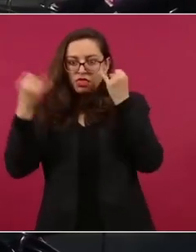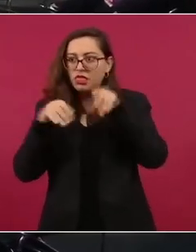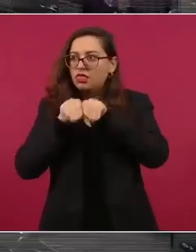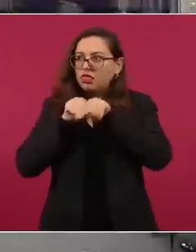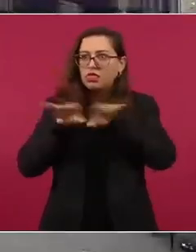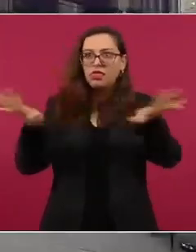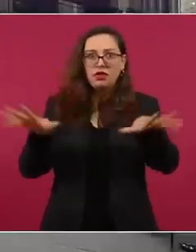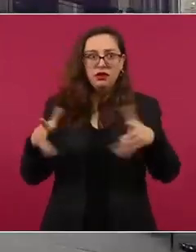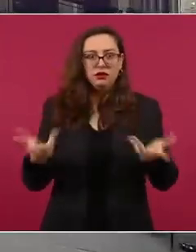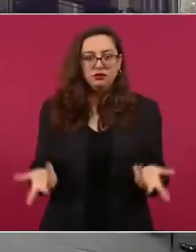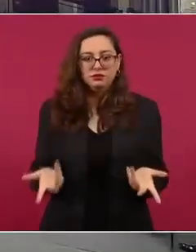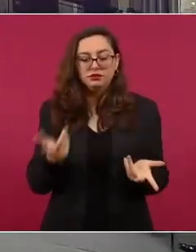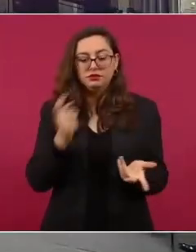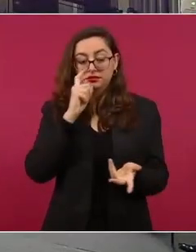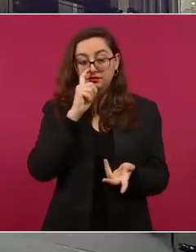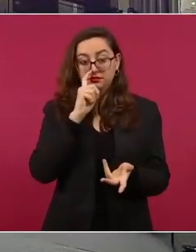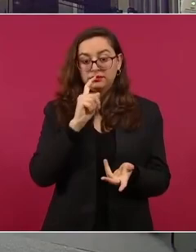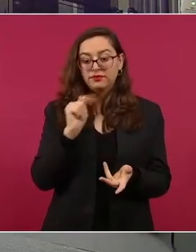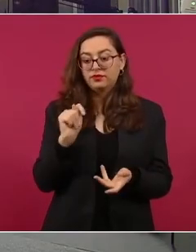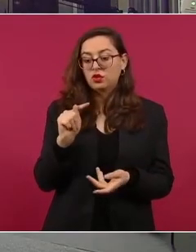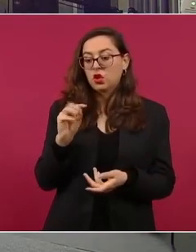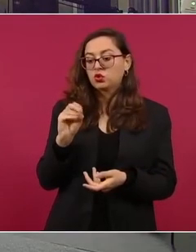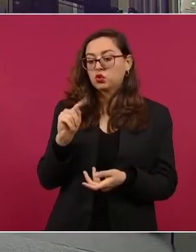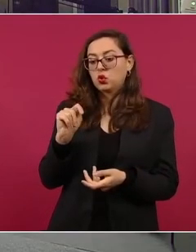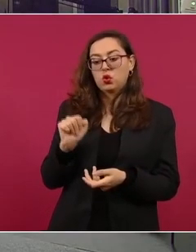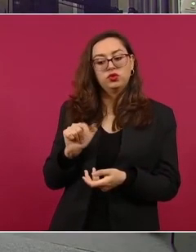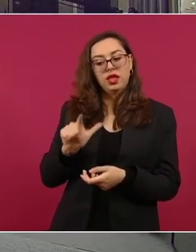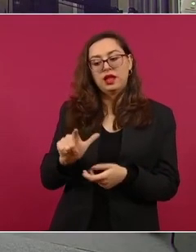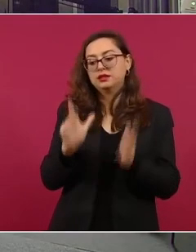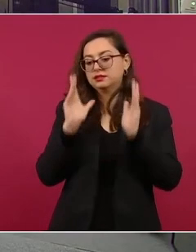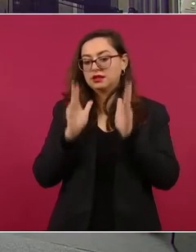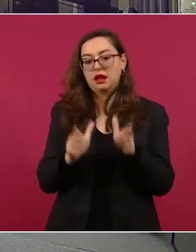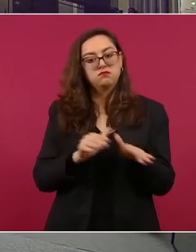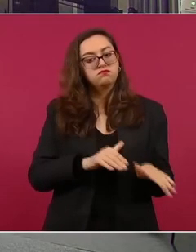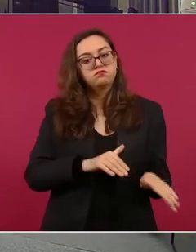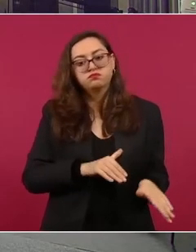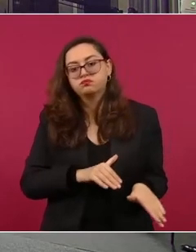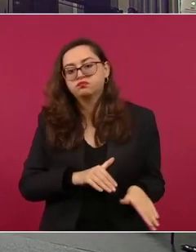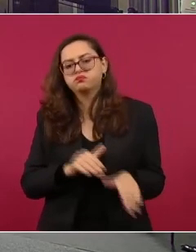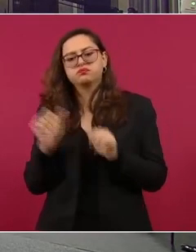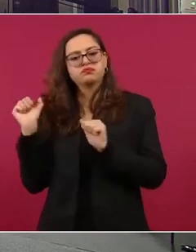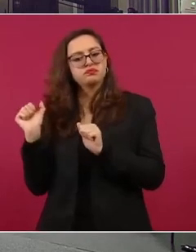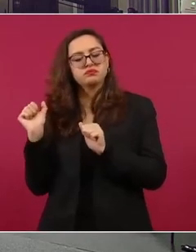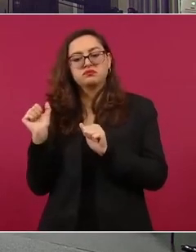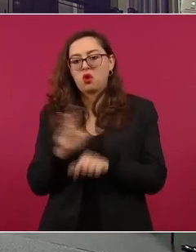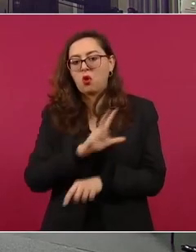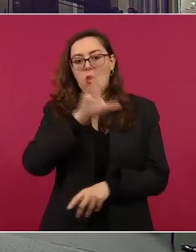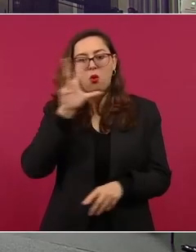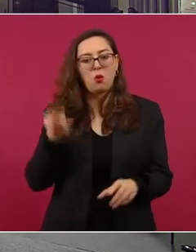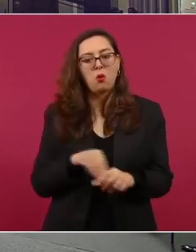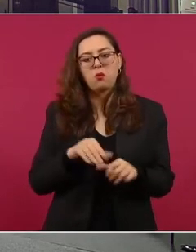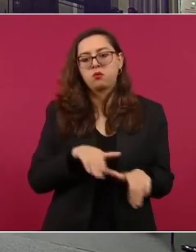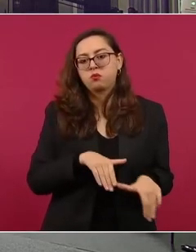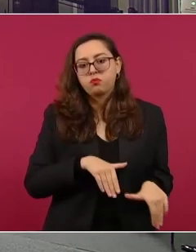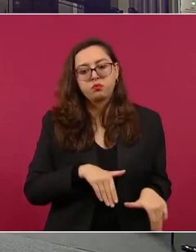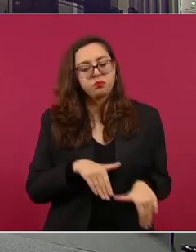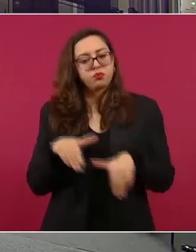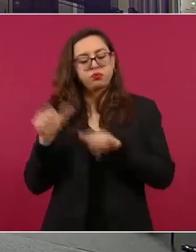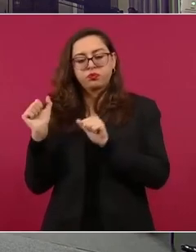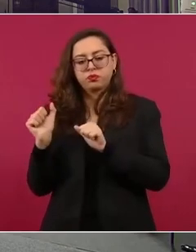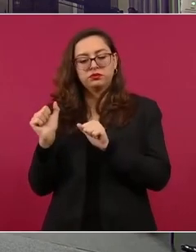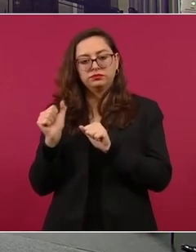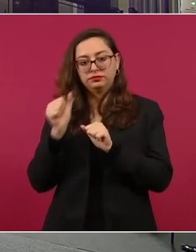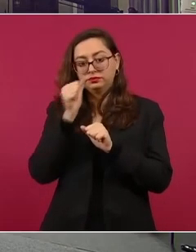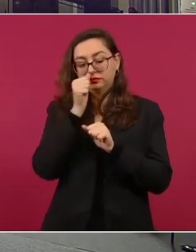decían que iba a ser totalmente el retiro de, la, de las estaciones de servicio junto con las estaciones de… perdón,